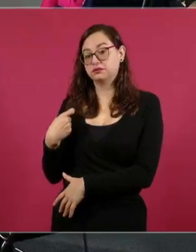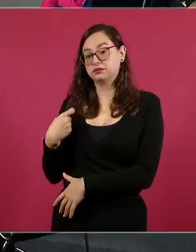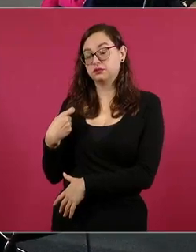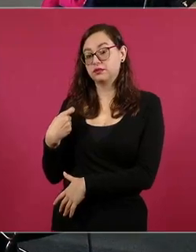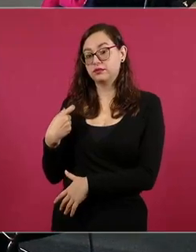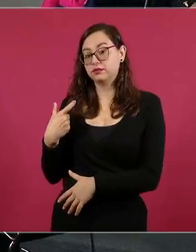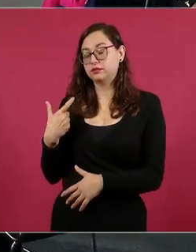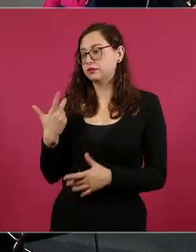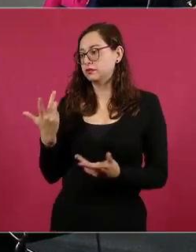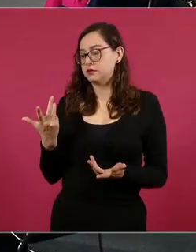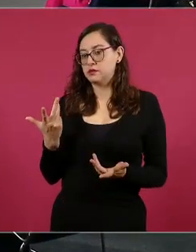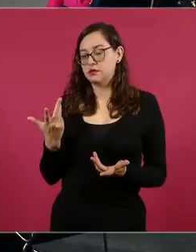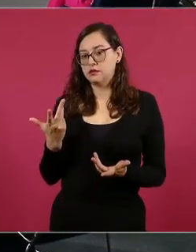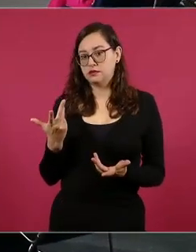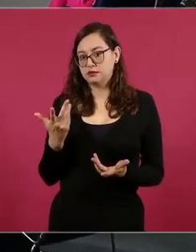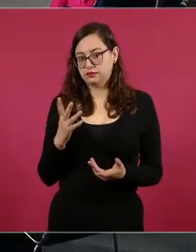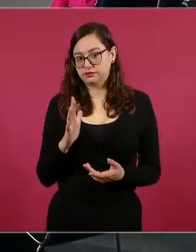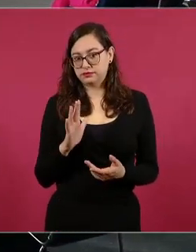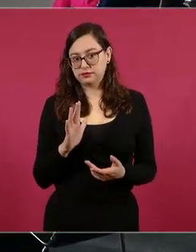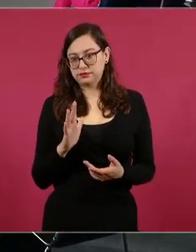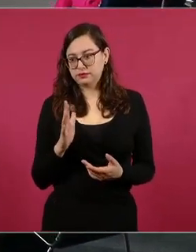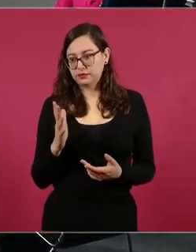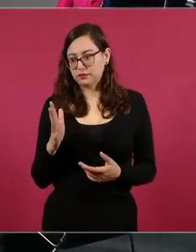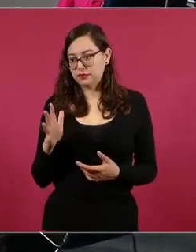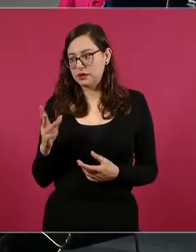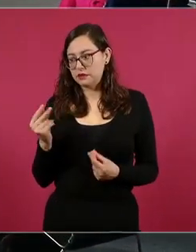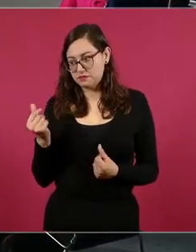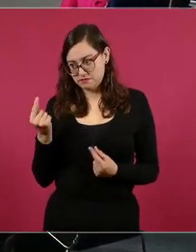busca siempre el soborno,